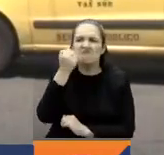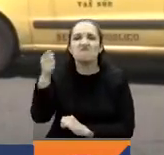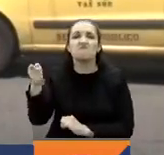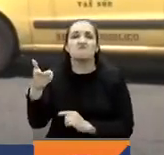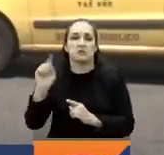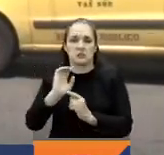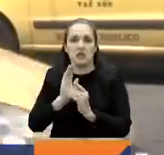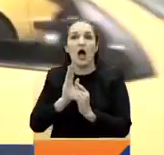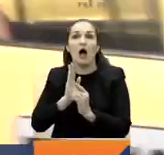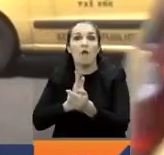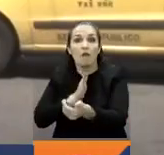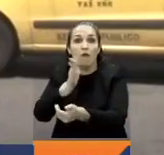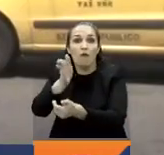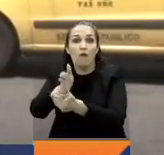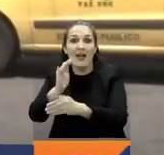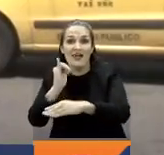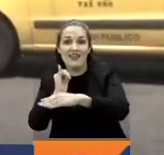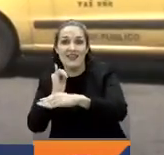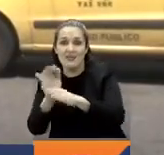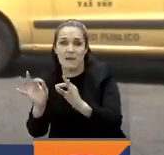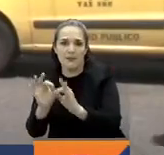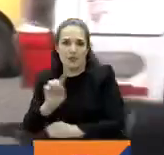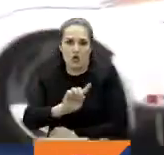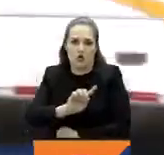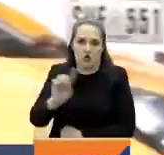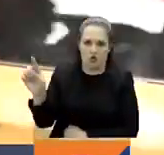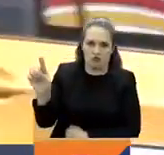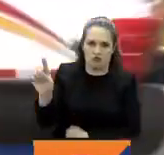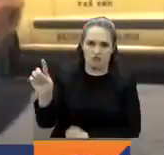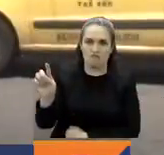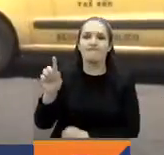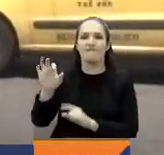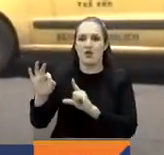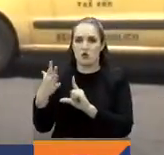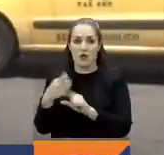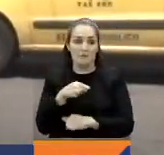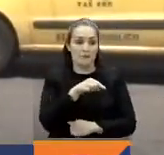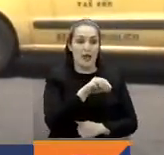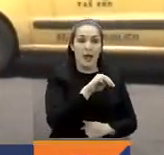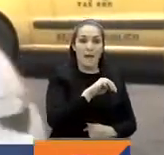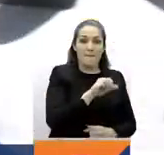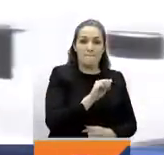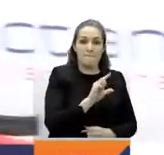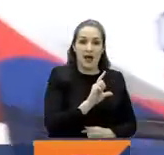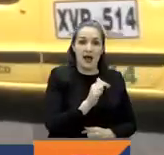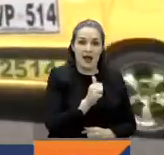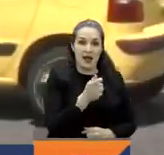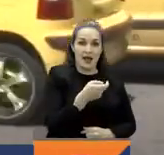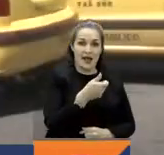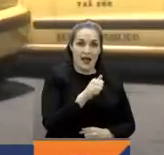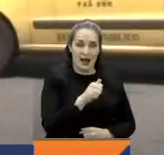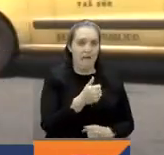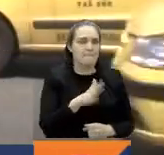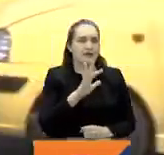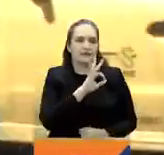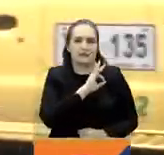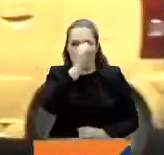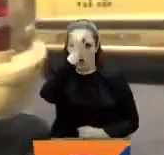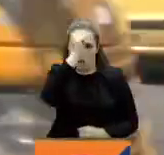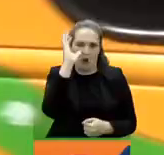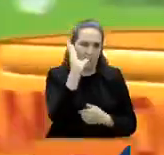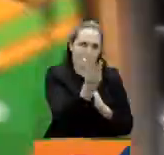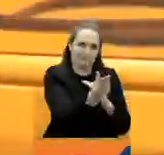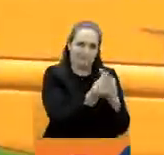volvieron a la virtualidad, mientras que en el municipio de Málaga el toque de queda es completamente estricto durante los fines de semana.